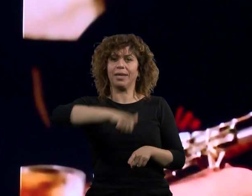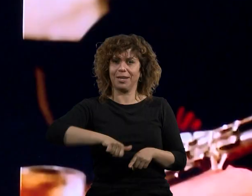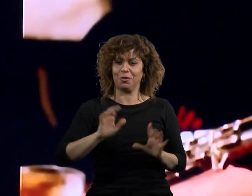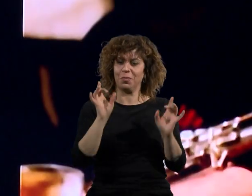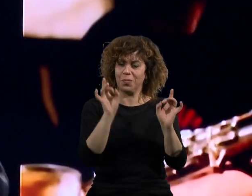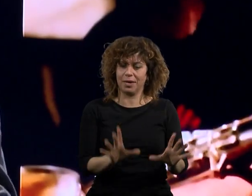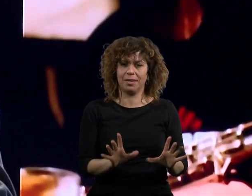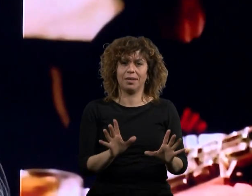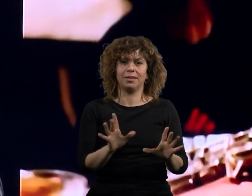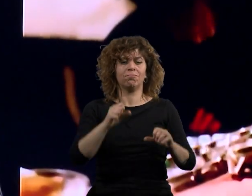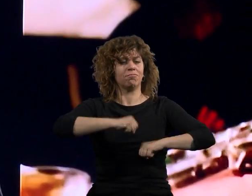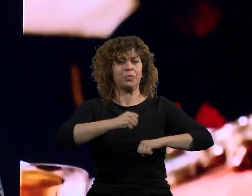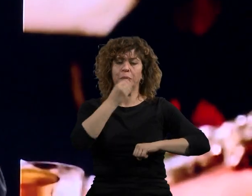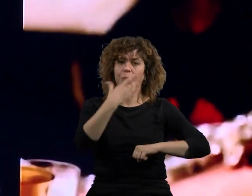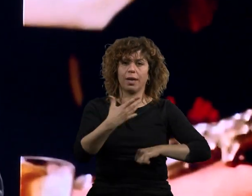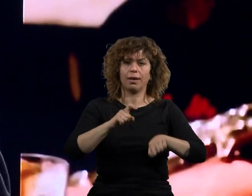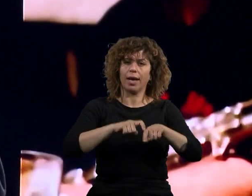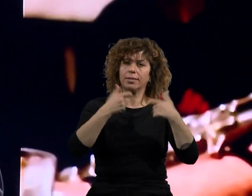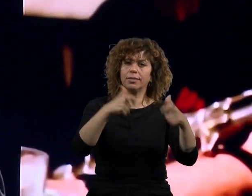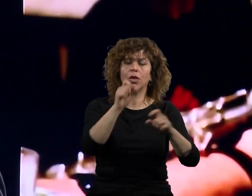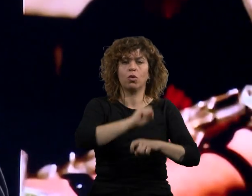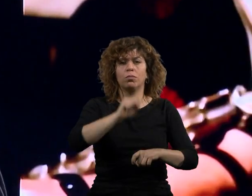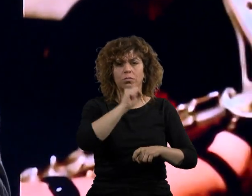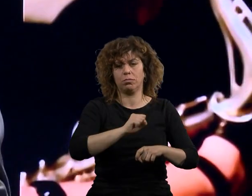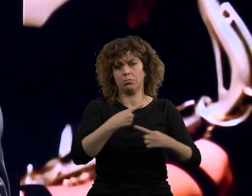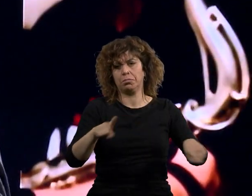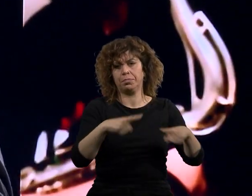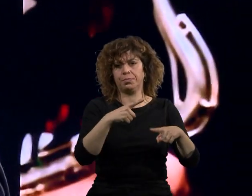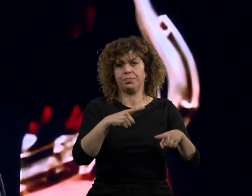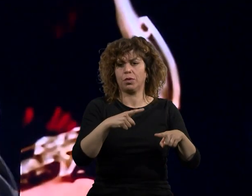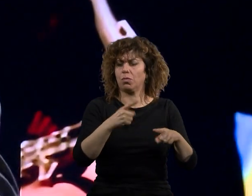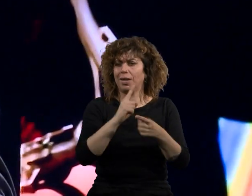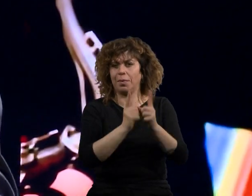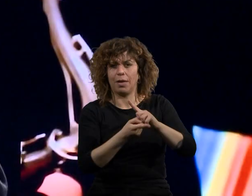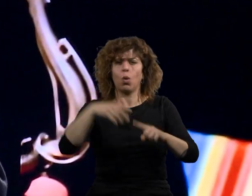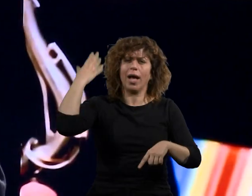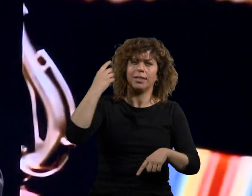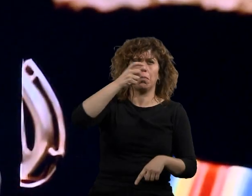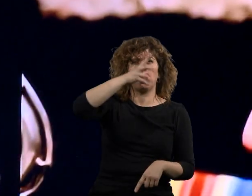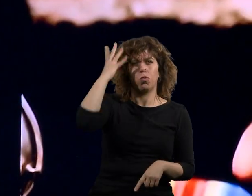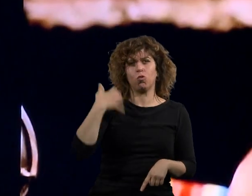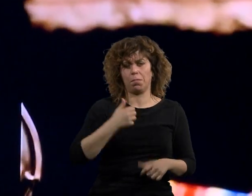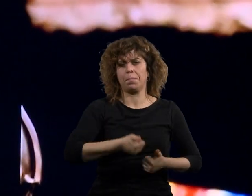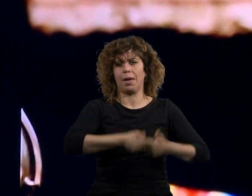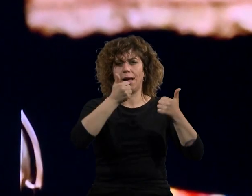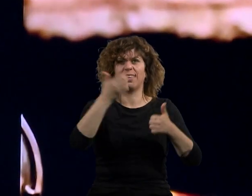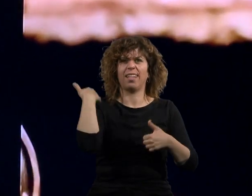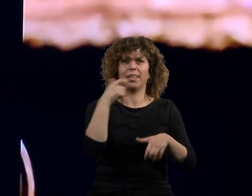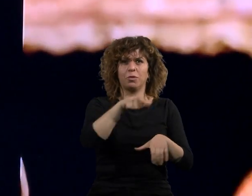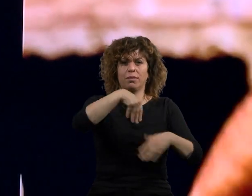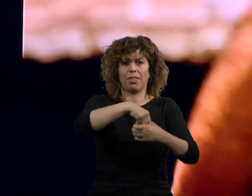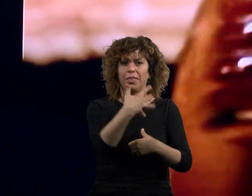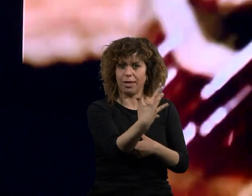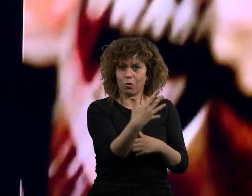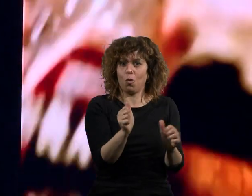bien. Ha cambiado también lo que es el estilo musical, empezamos siendo mucho más punk o mucho más punk rock. Éramos 5 miembros, empezamos